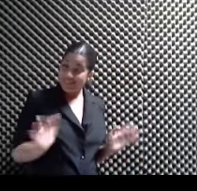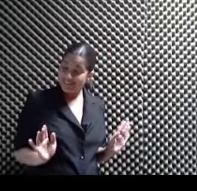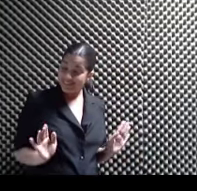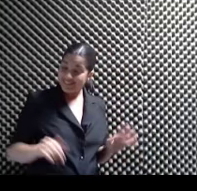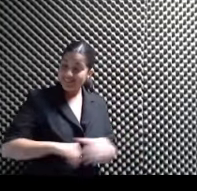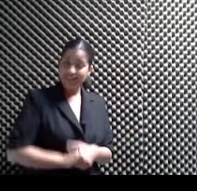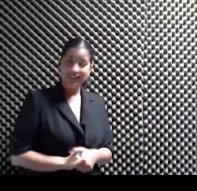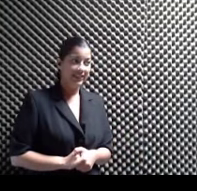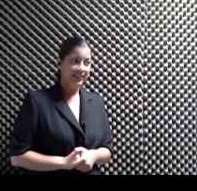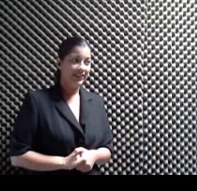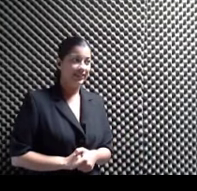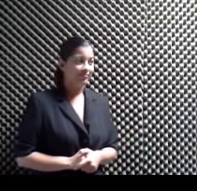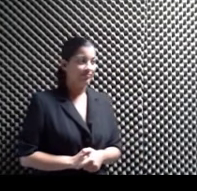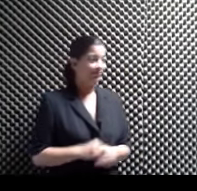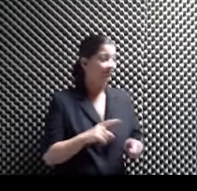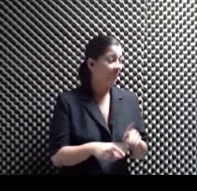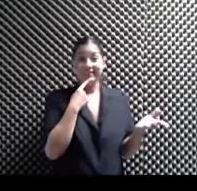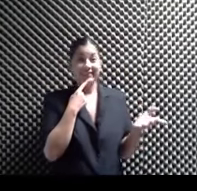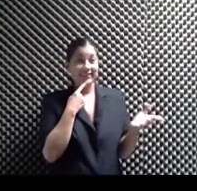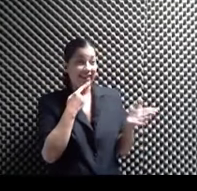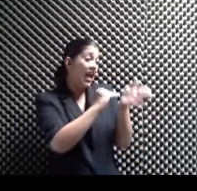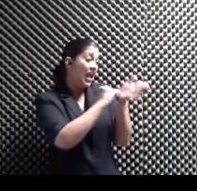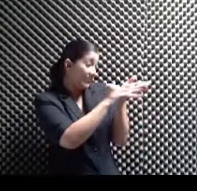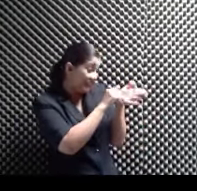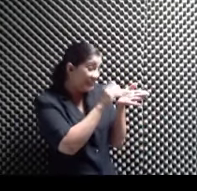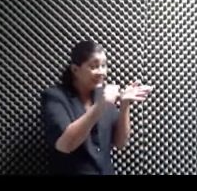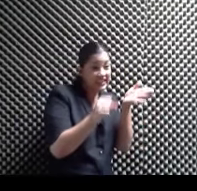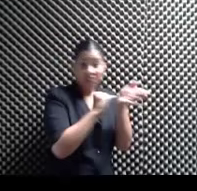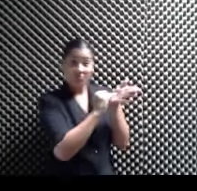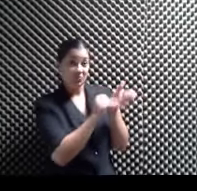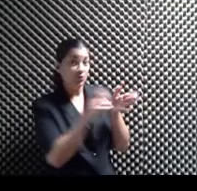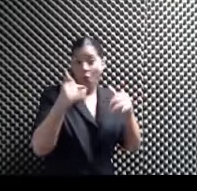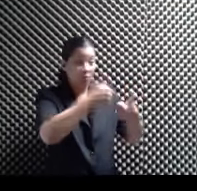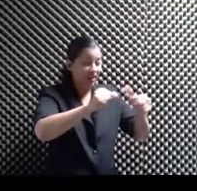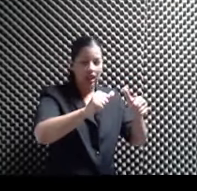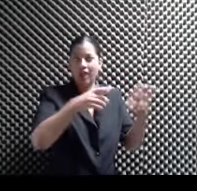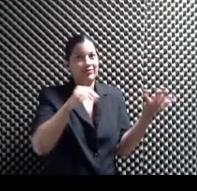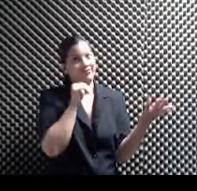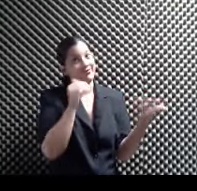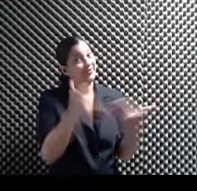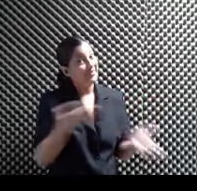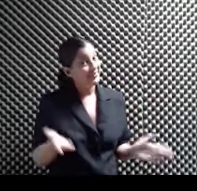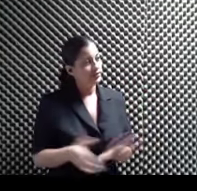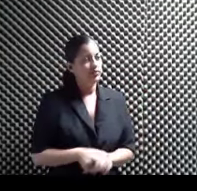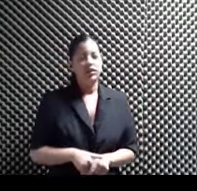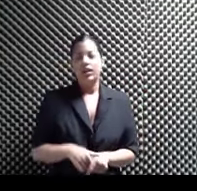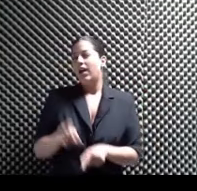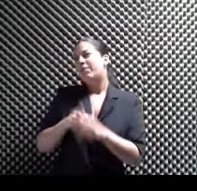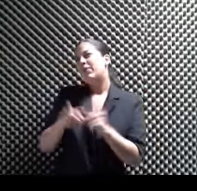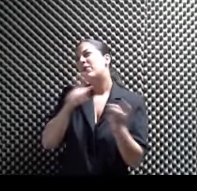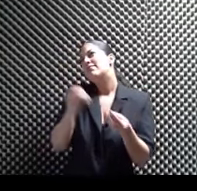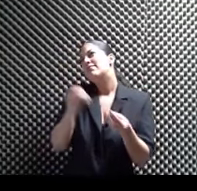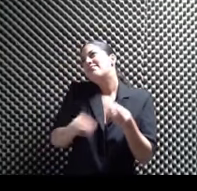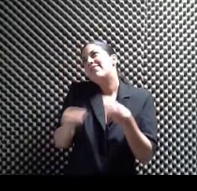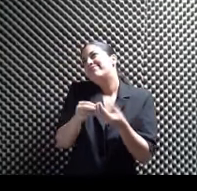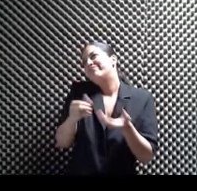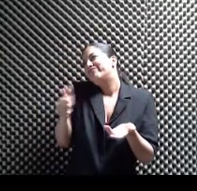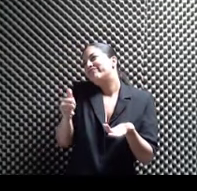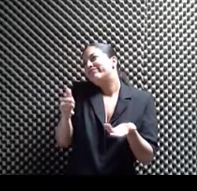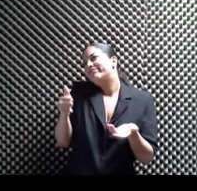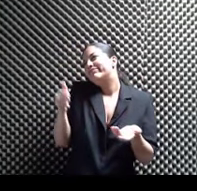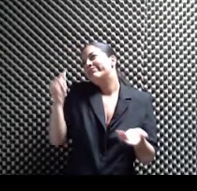Ni el bajo contraste Ni el bajo sin trastes Es fácil Pero menos que sin trastes Como que más de memoria ¿Verdad? Porque tú dependes De dónde va la